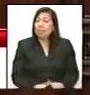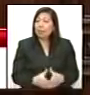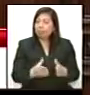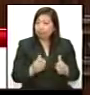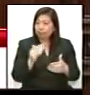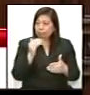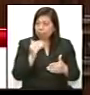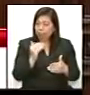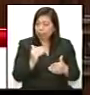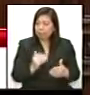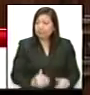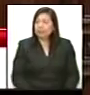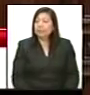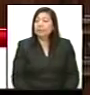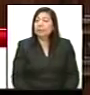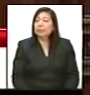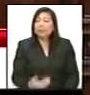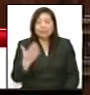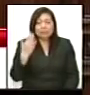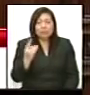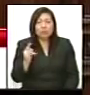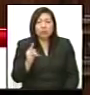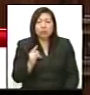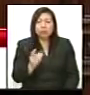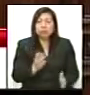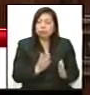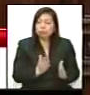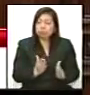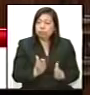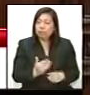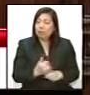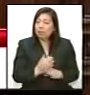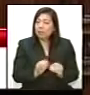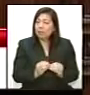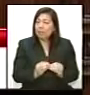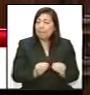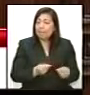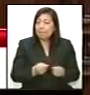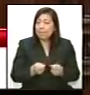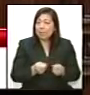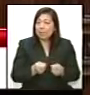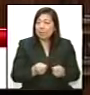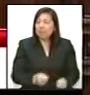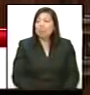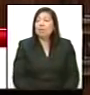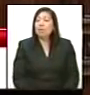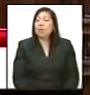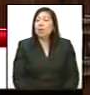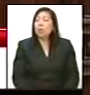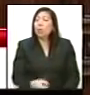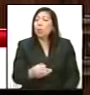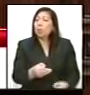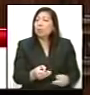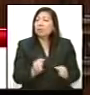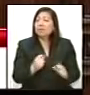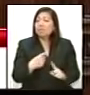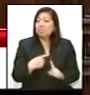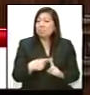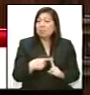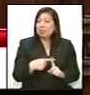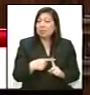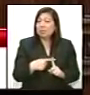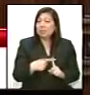escala, ha sabido utilizar determinados instrumentos y mecanismos jurídicos, en sí positivos